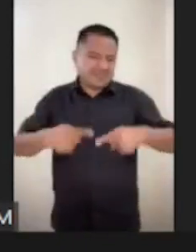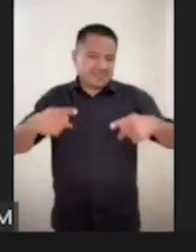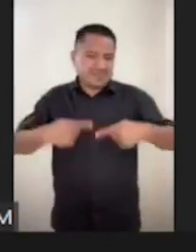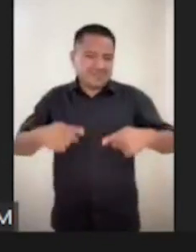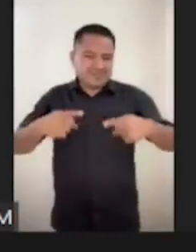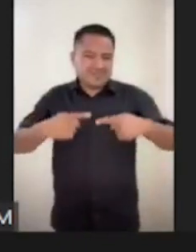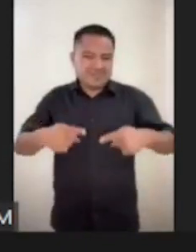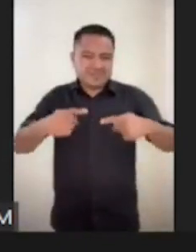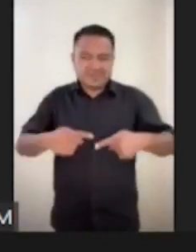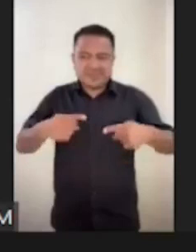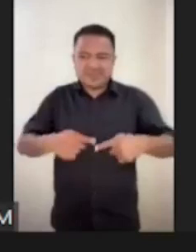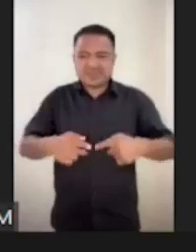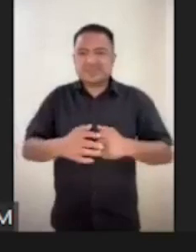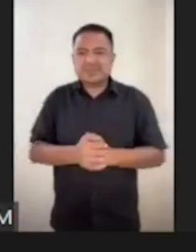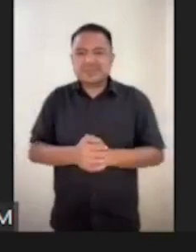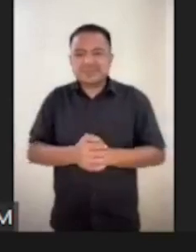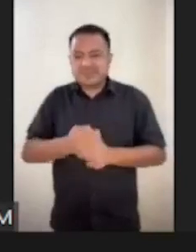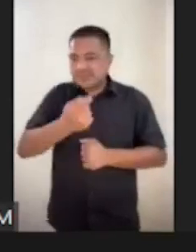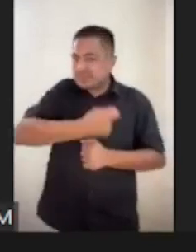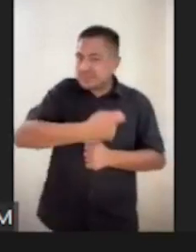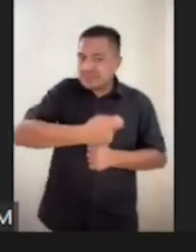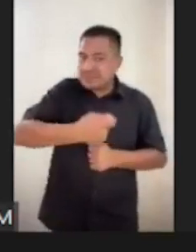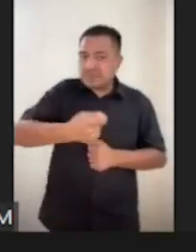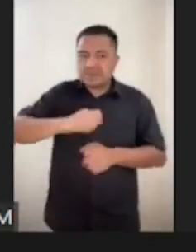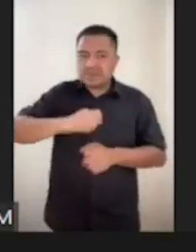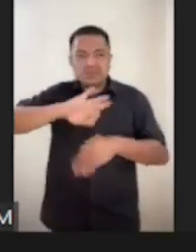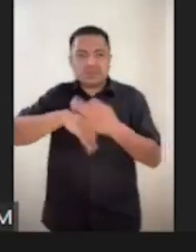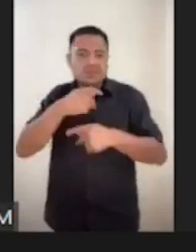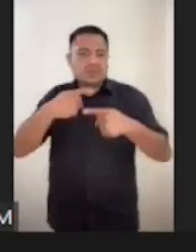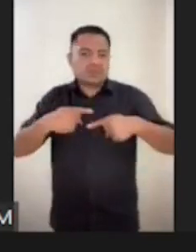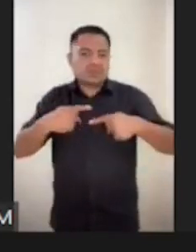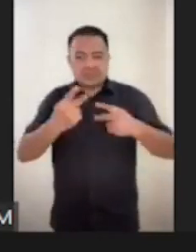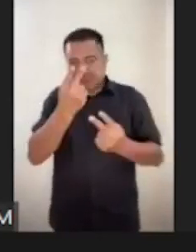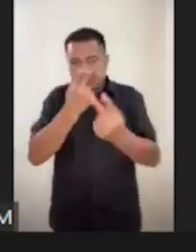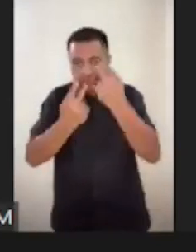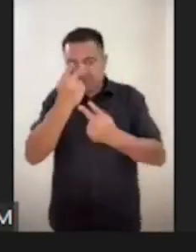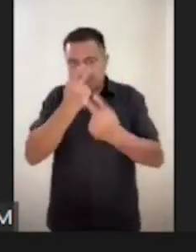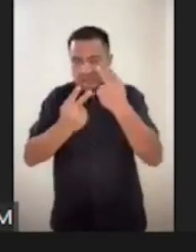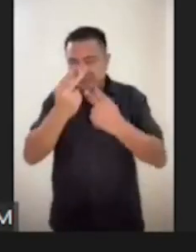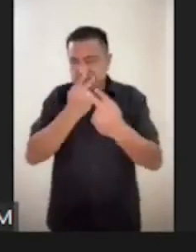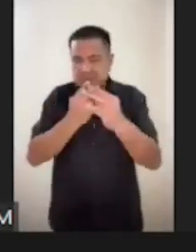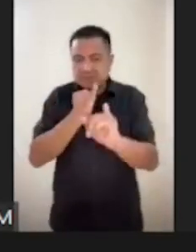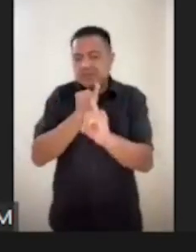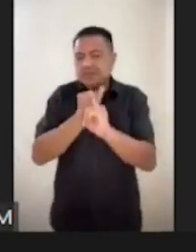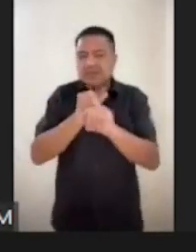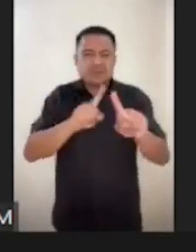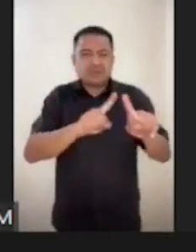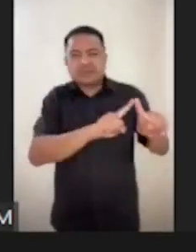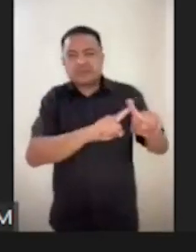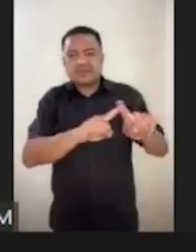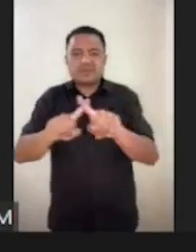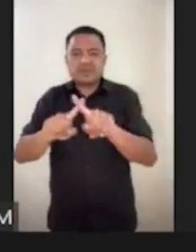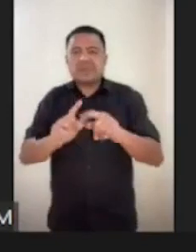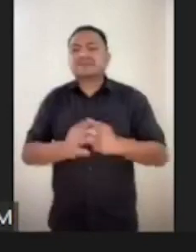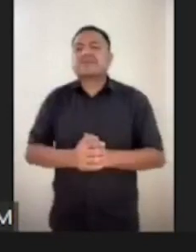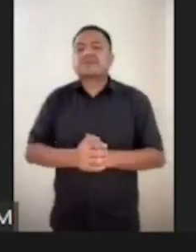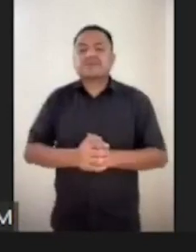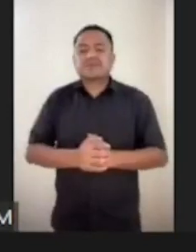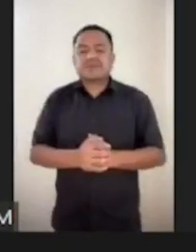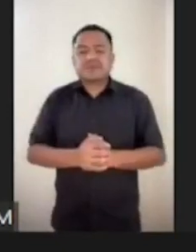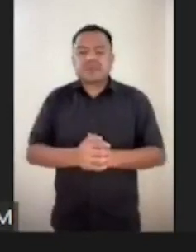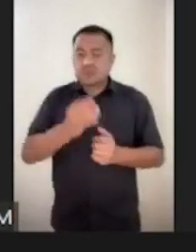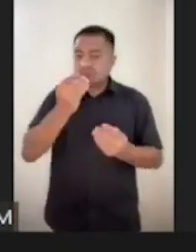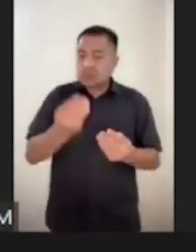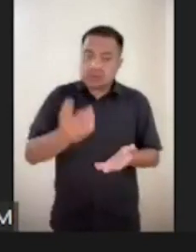todos. Saludos a quienes nos siguen a través de las diferentes plataformas digitales. Muchas